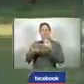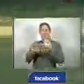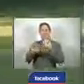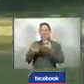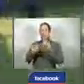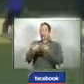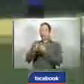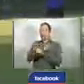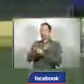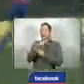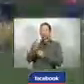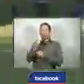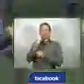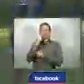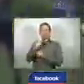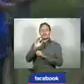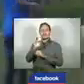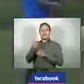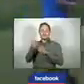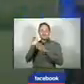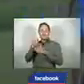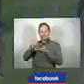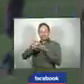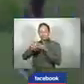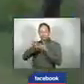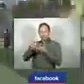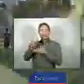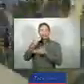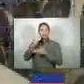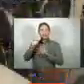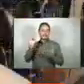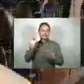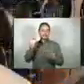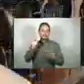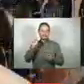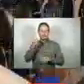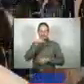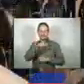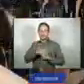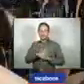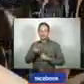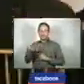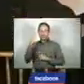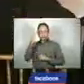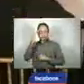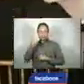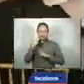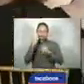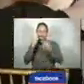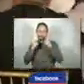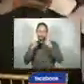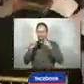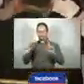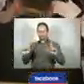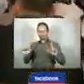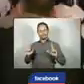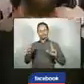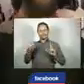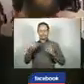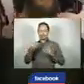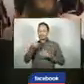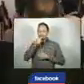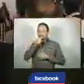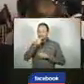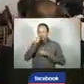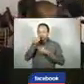completa en el Instituto Municipal de Deporte y Recreación de San Salvador. Con lágrimas en sus ojos y título en mano, recibió la